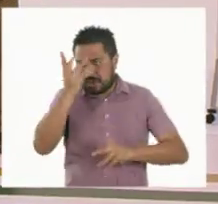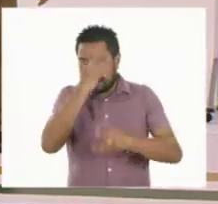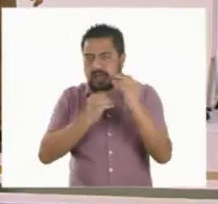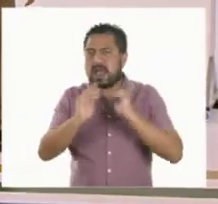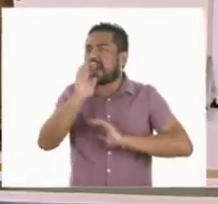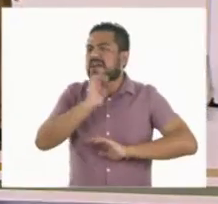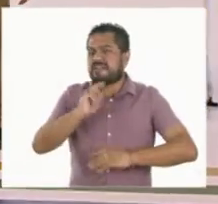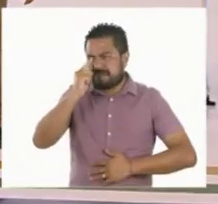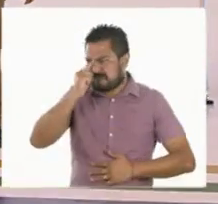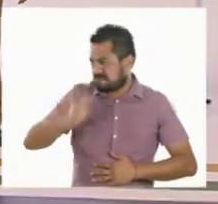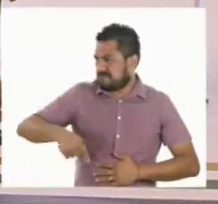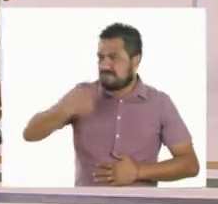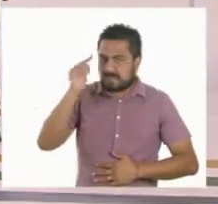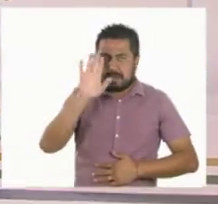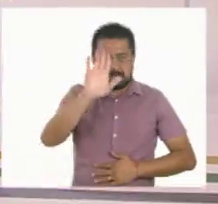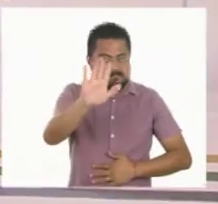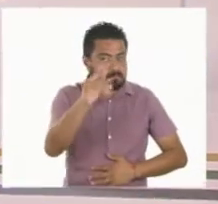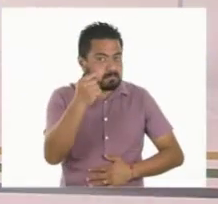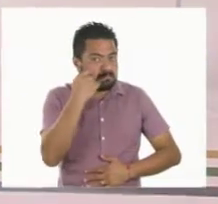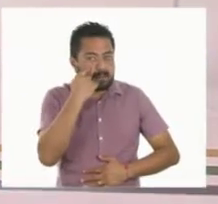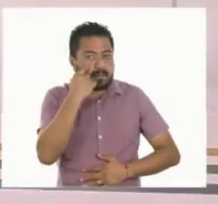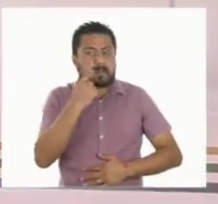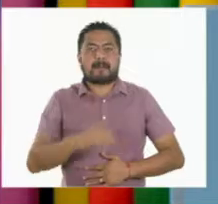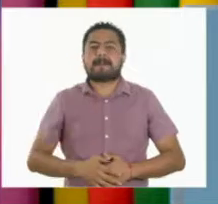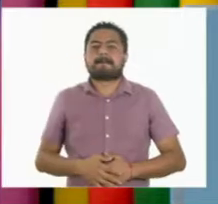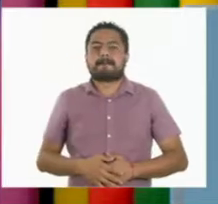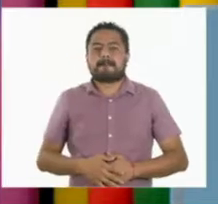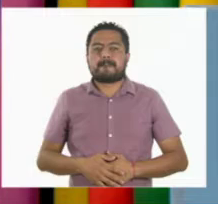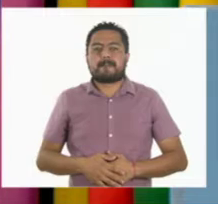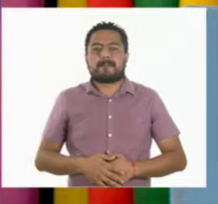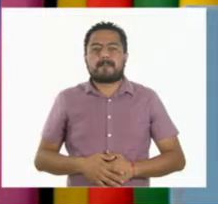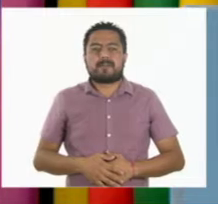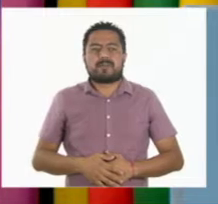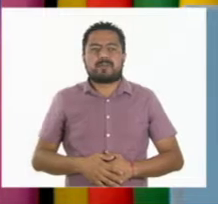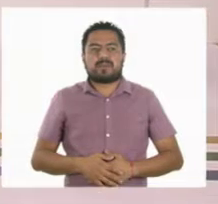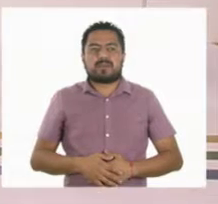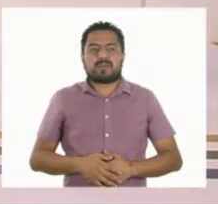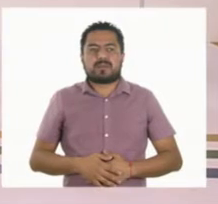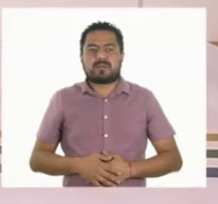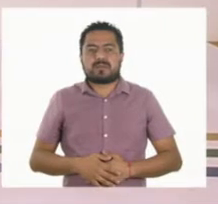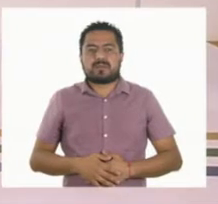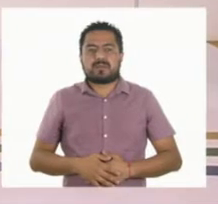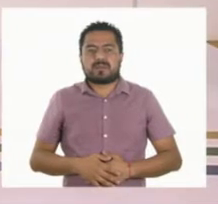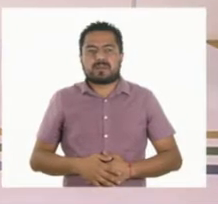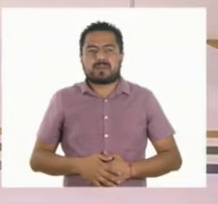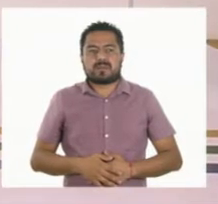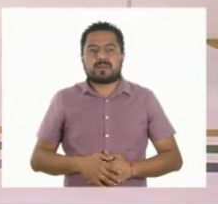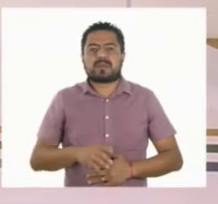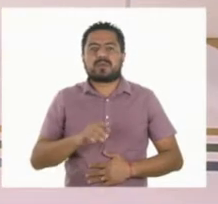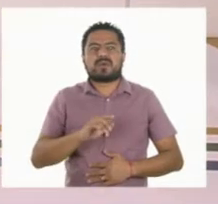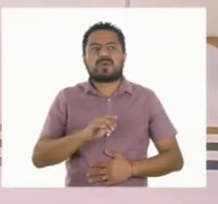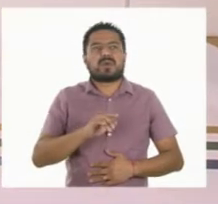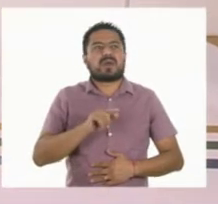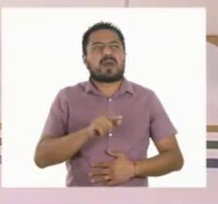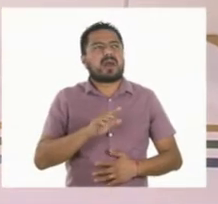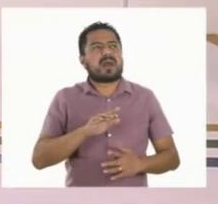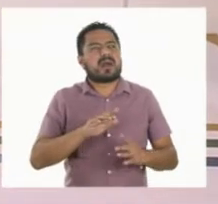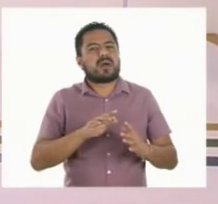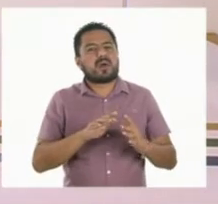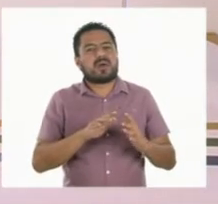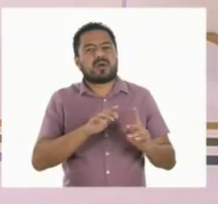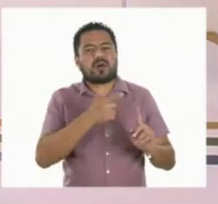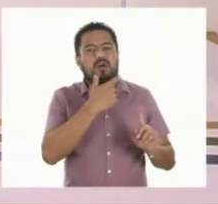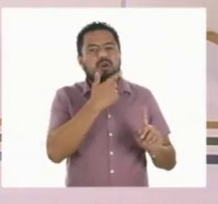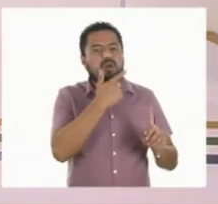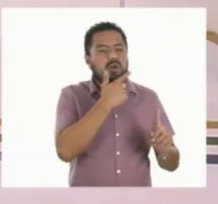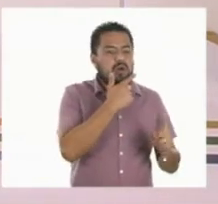facilita. Te la voy a decir. Muy bien. Dice, Juan, Paco, Pedro de la Mar. ¿Lo puedes